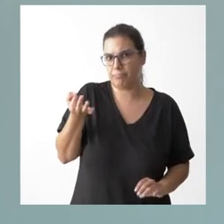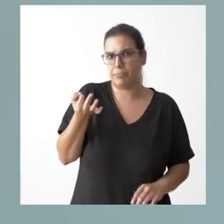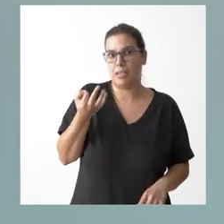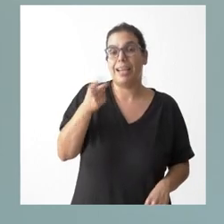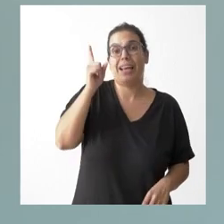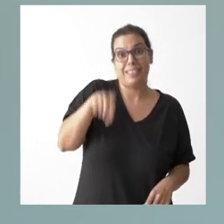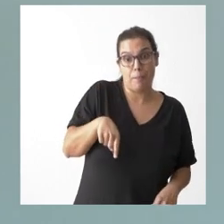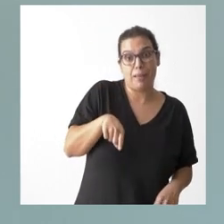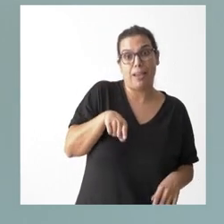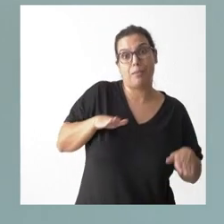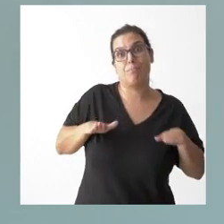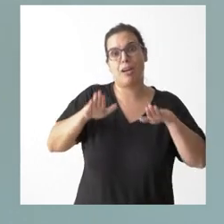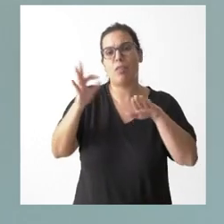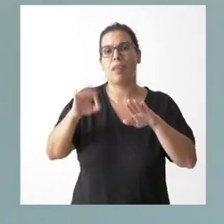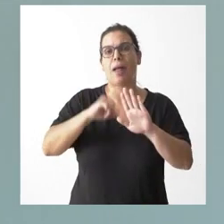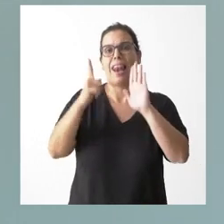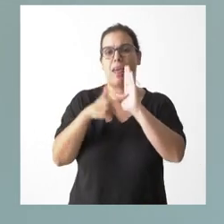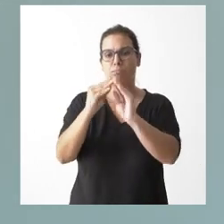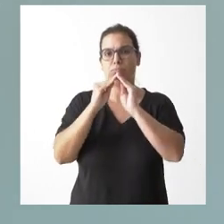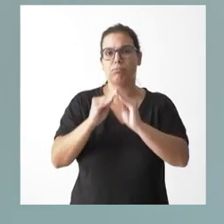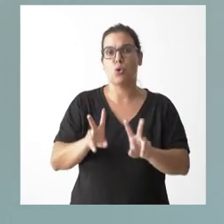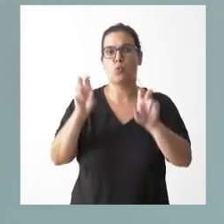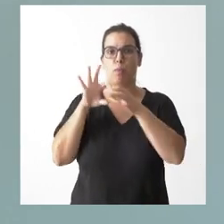ley vinculada a la gestión de las